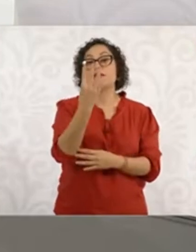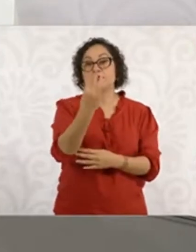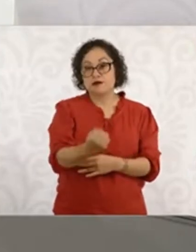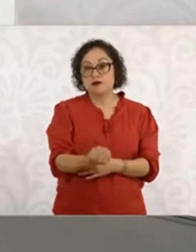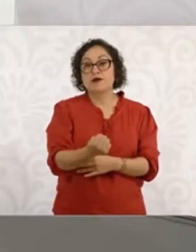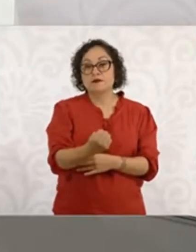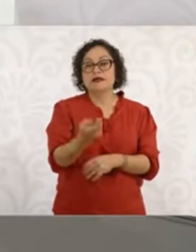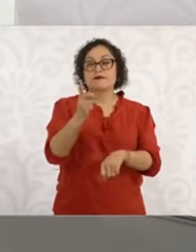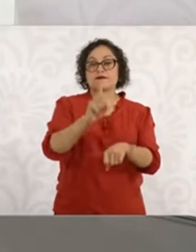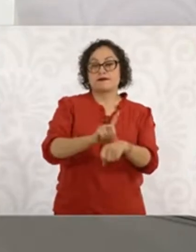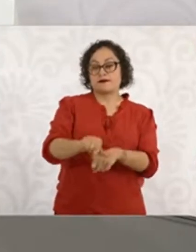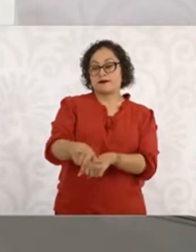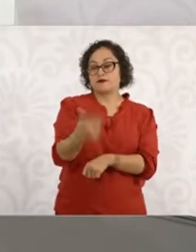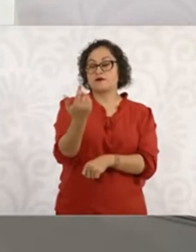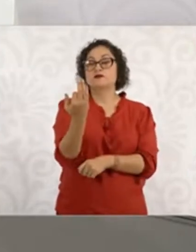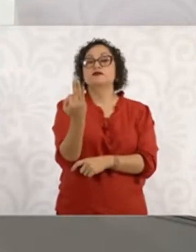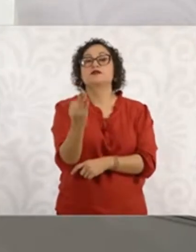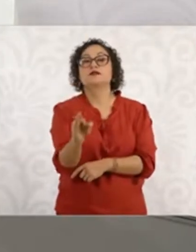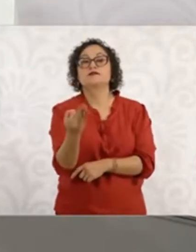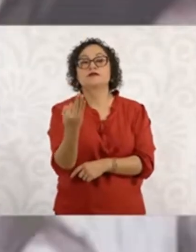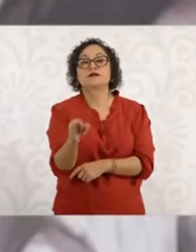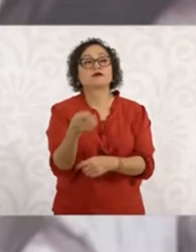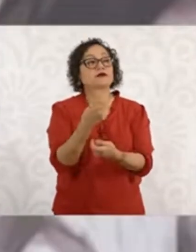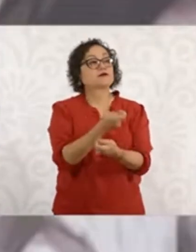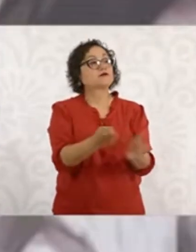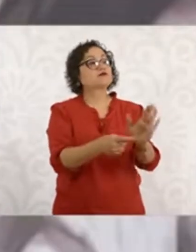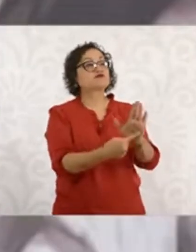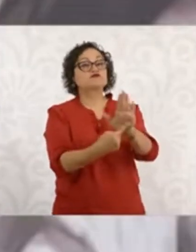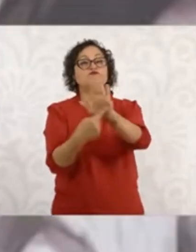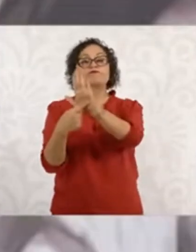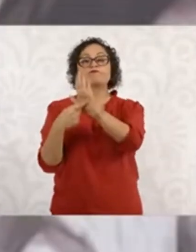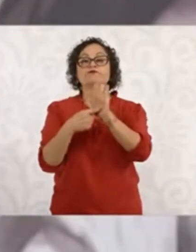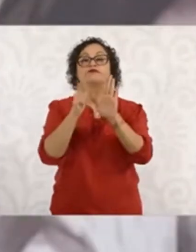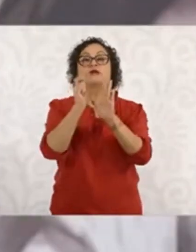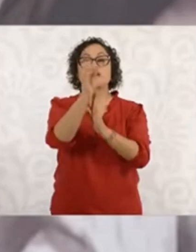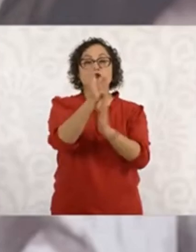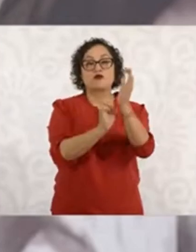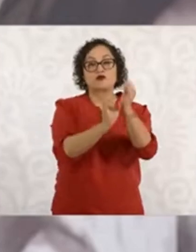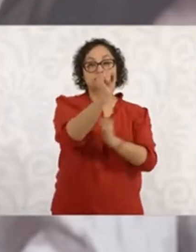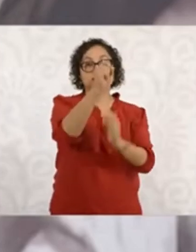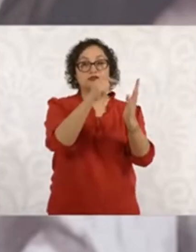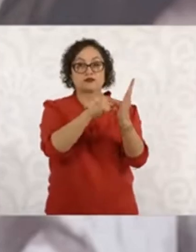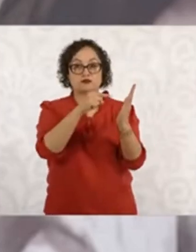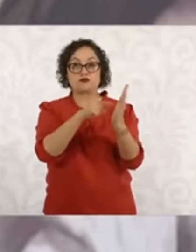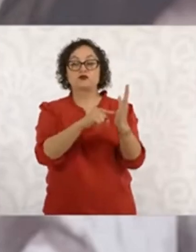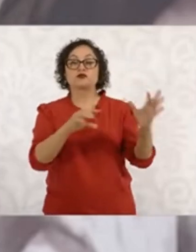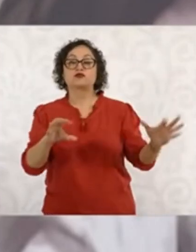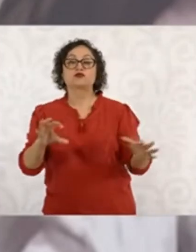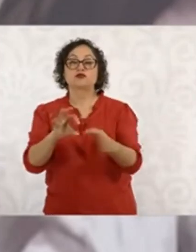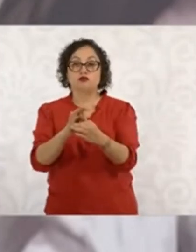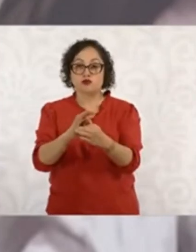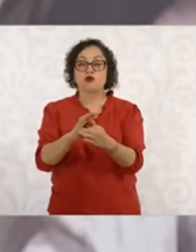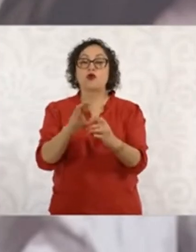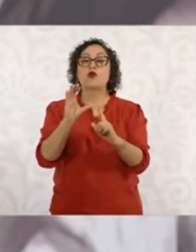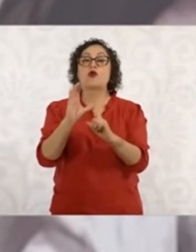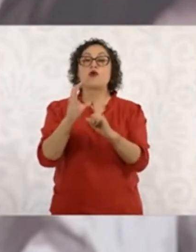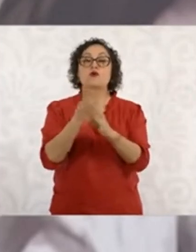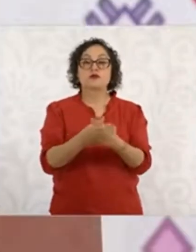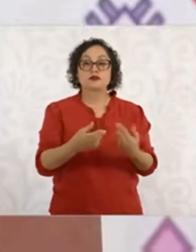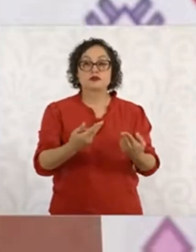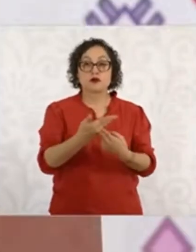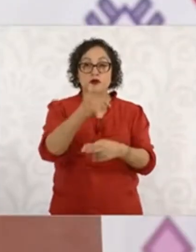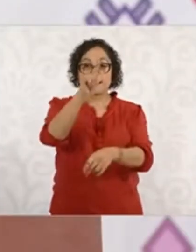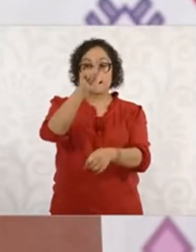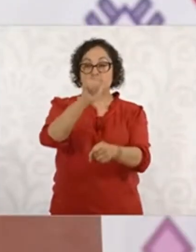de febrero, se dio a conocer la constitución de la Comisión Nacional del Libro de